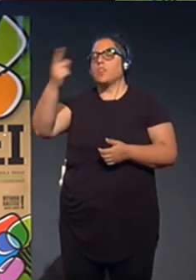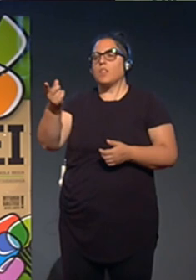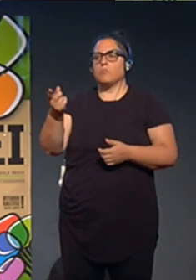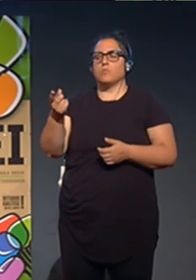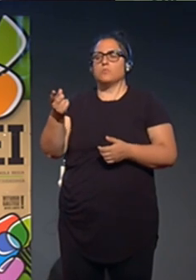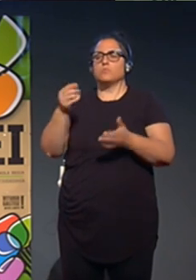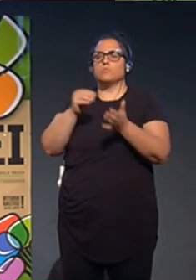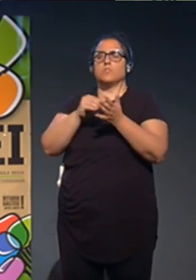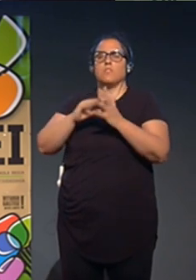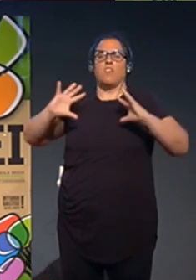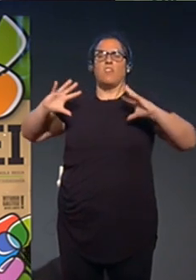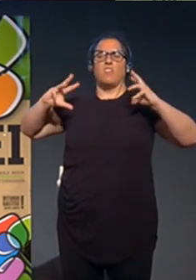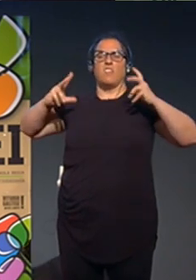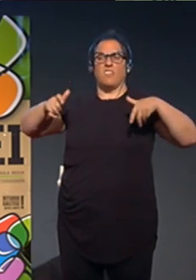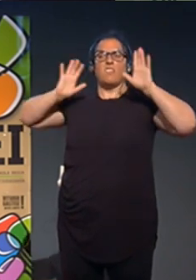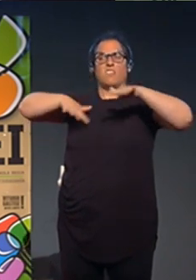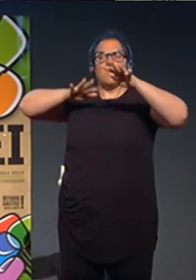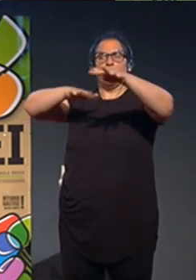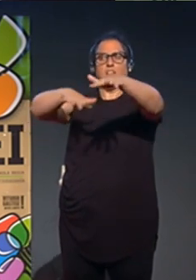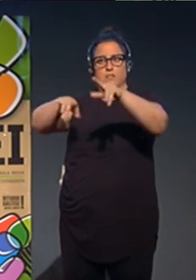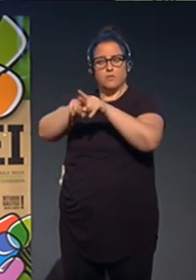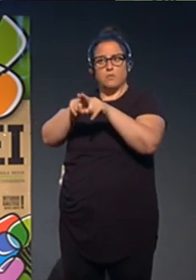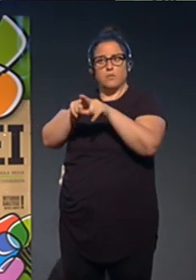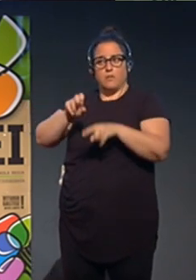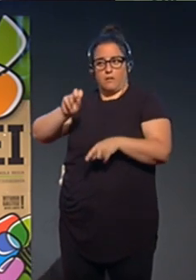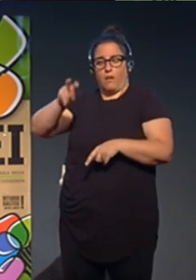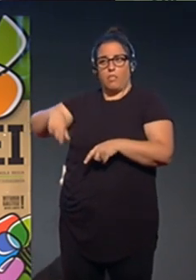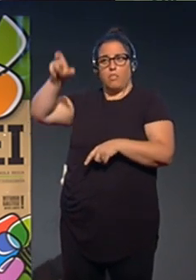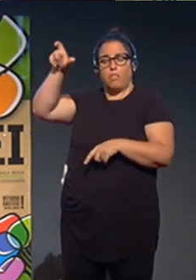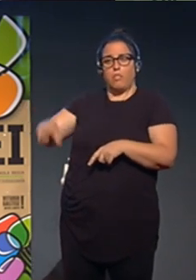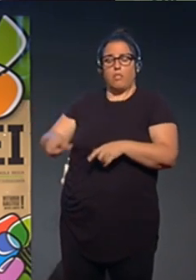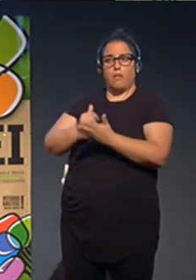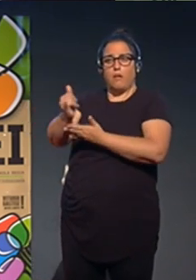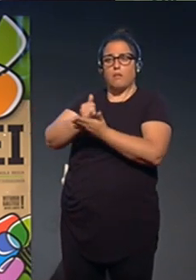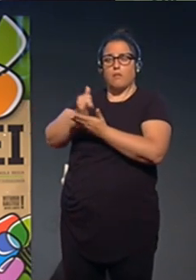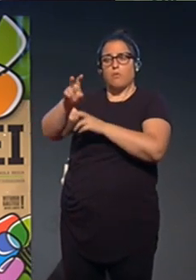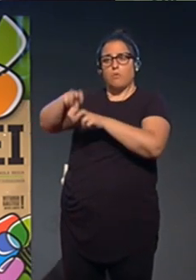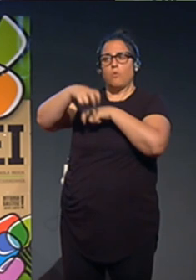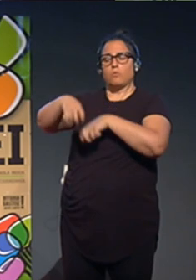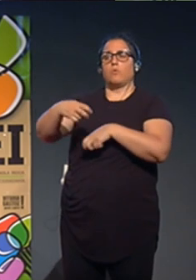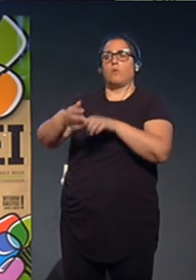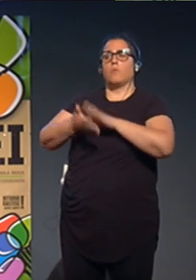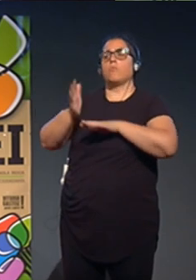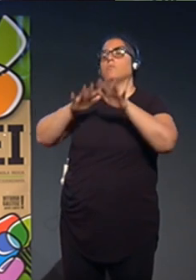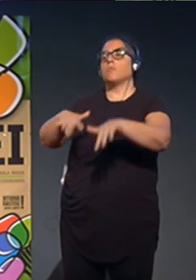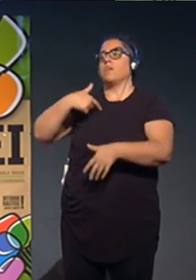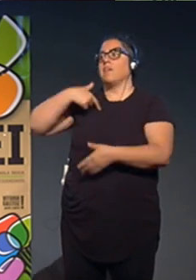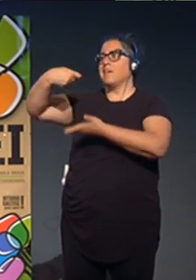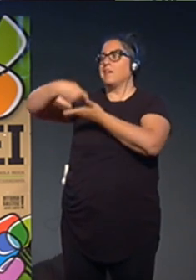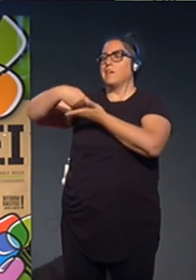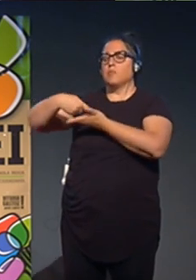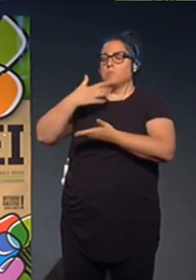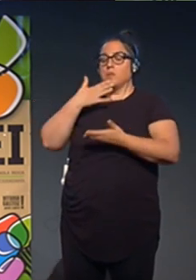las tractoras últimamente no Claro que tienen razón los agricultores que salían a la calle a decir es que no me pagan ni lo que a mí me